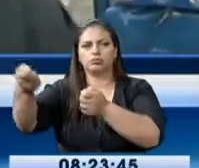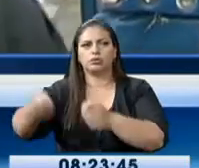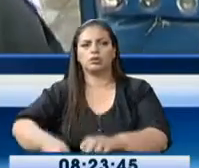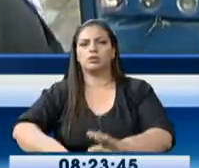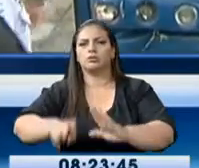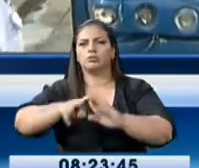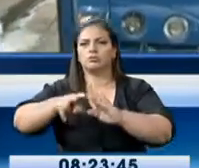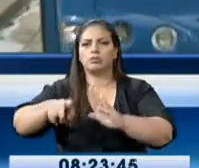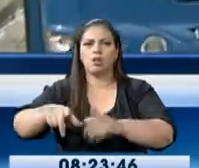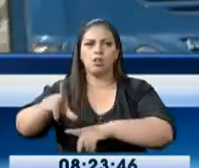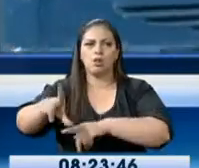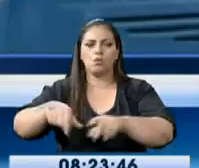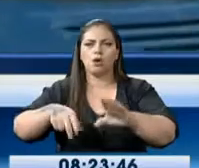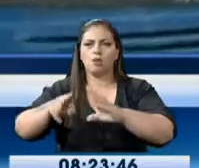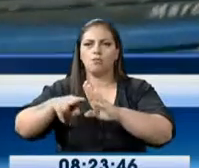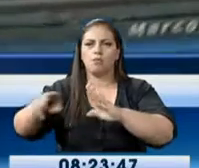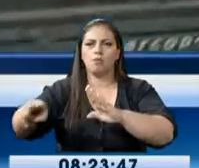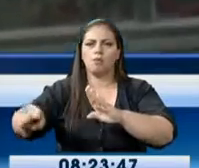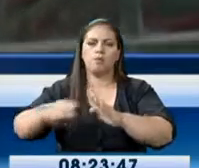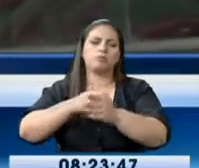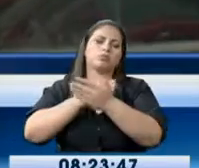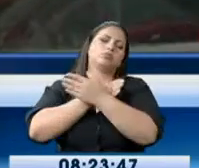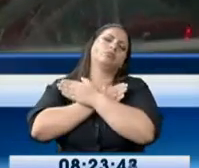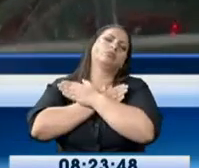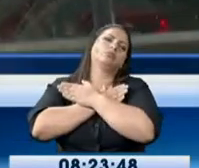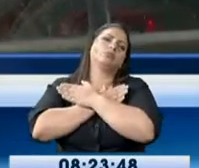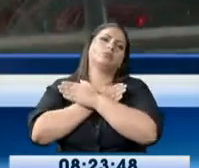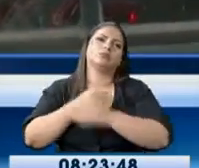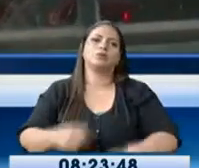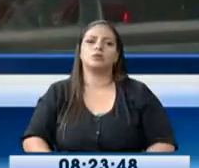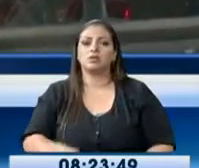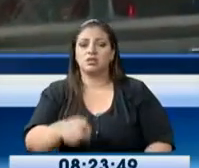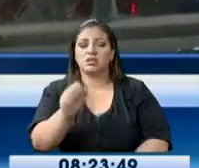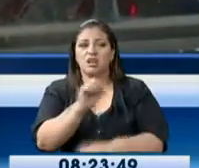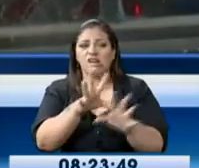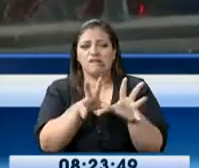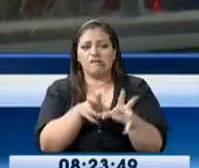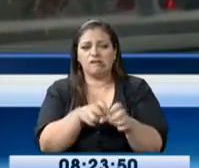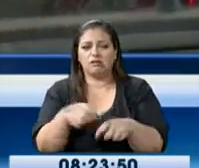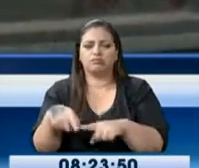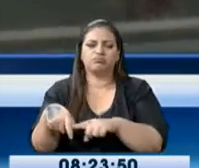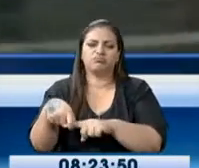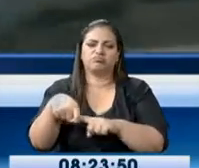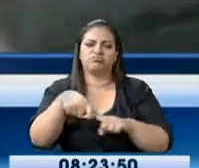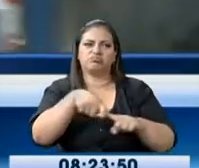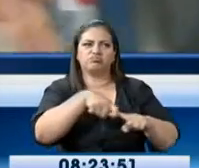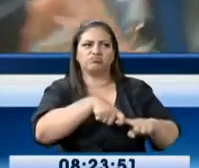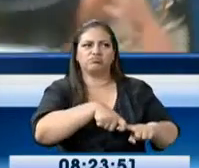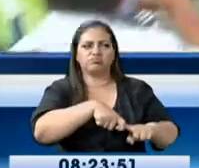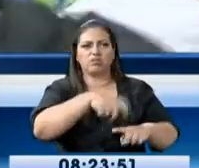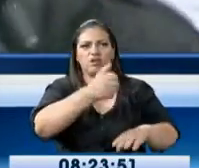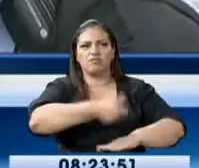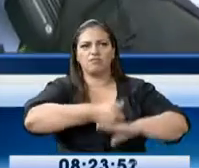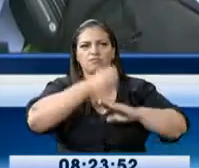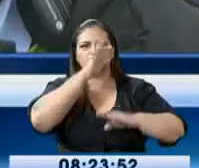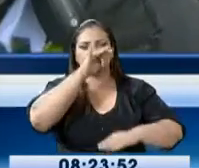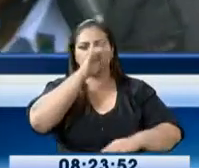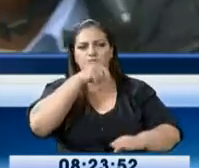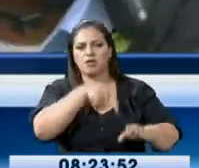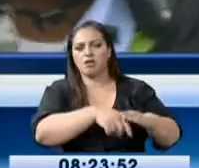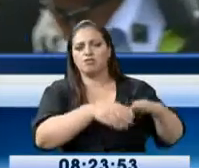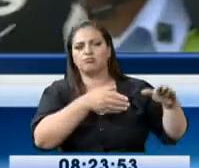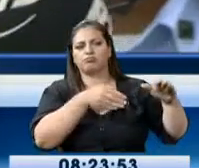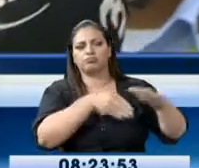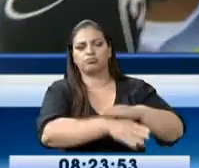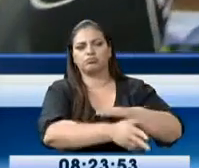en el momento vamos a trasladar lo que es el vehículo de la FADA, lo que es al centro de retención vehicular de la CTE. ¿Qué pasó con el conductor del vehículo